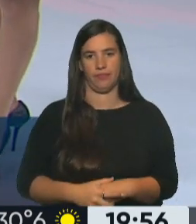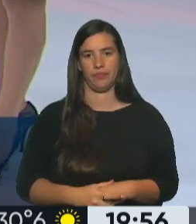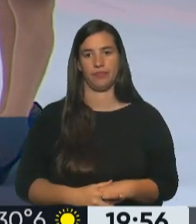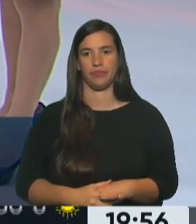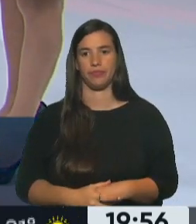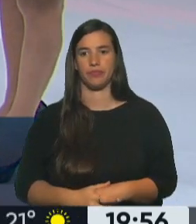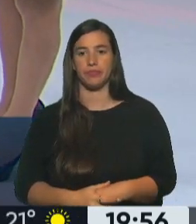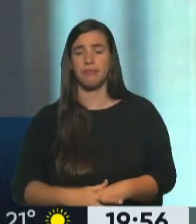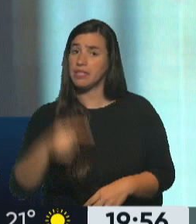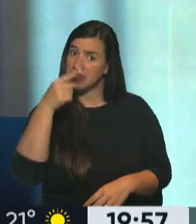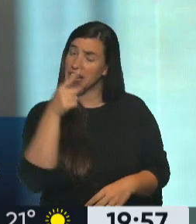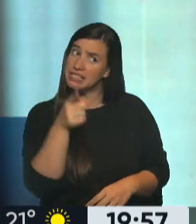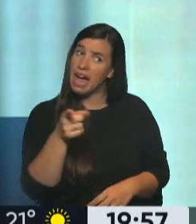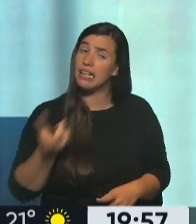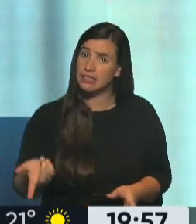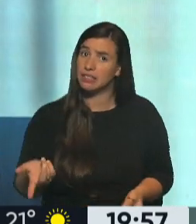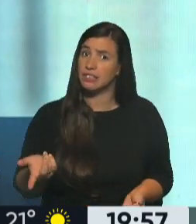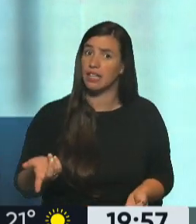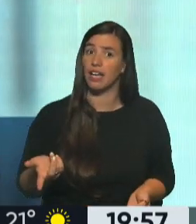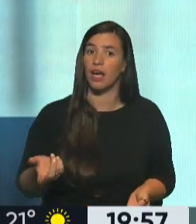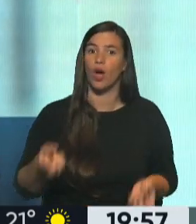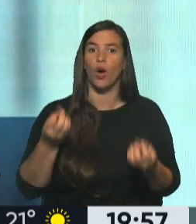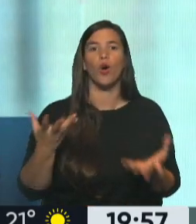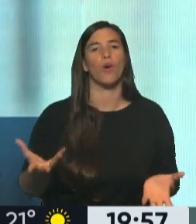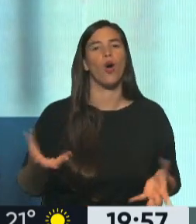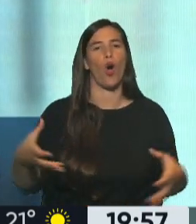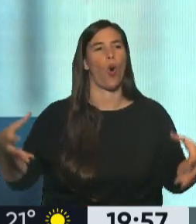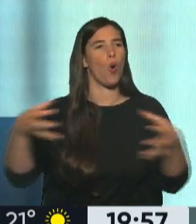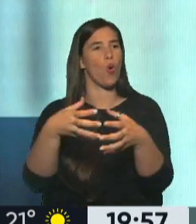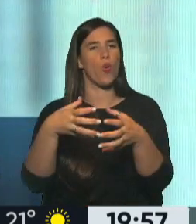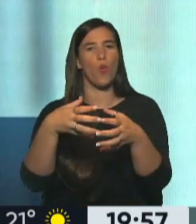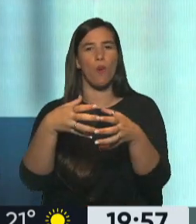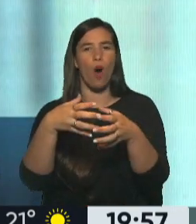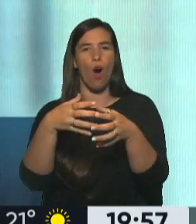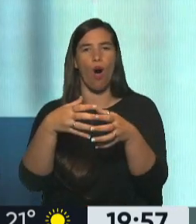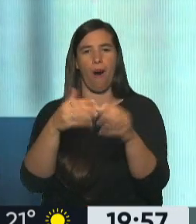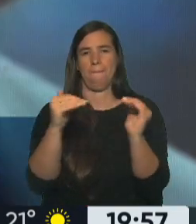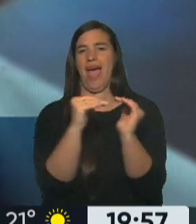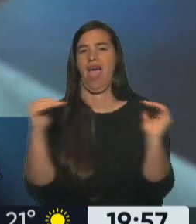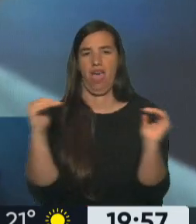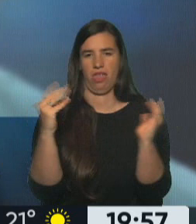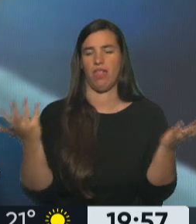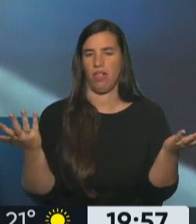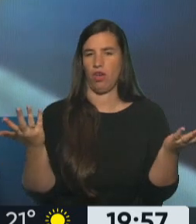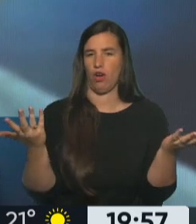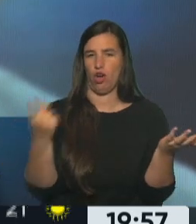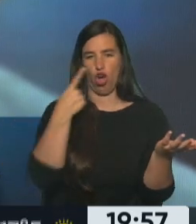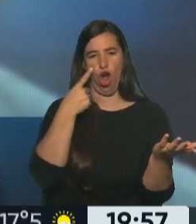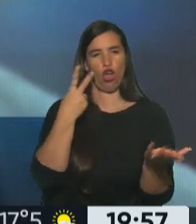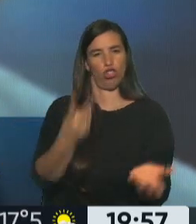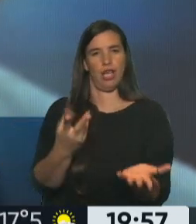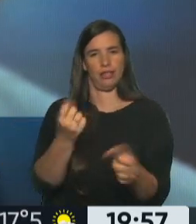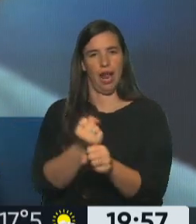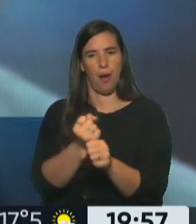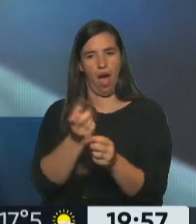Leti? Porque también ahí estaba escuchando atentamente esto de ponderar a la clase media, ¿no? Y reconocer el trabajo de la clase media, ¿no? Exactamente. Bueno, una tarea que va a tener